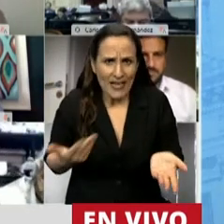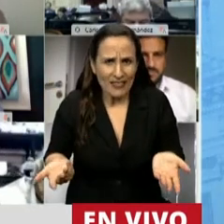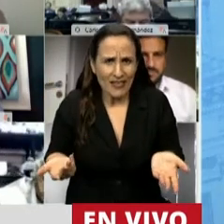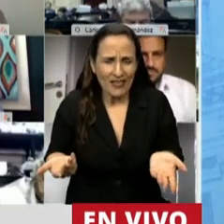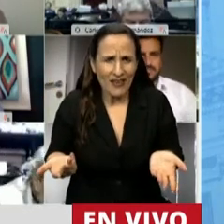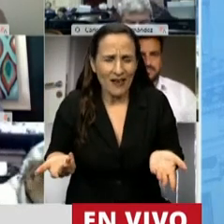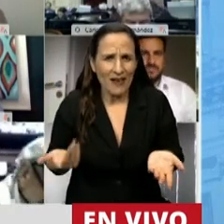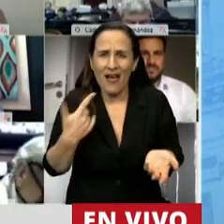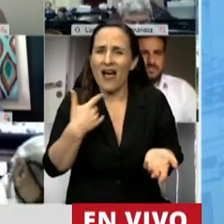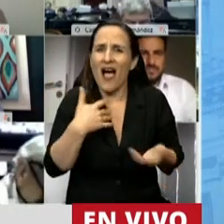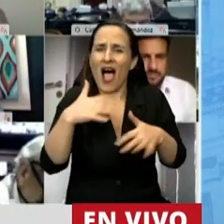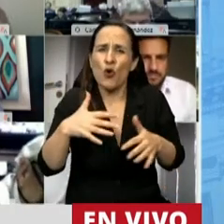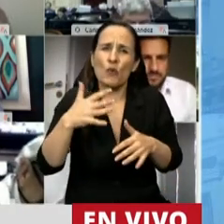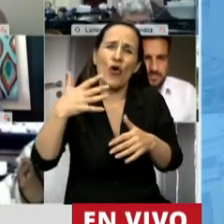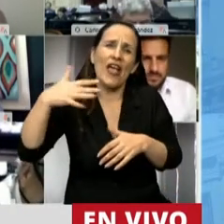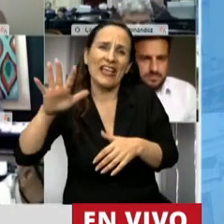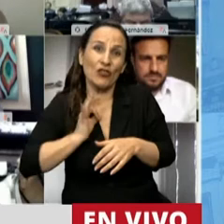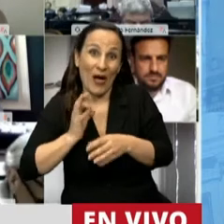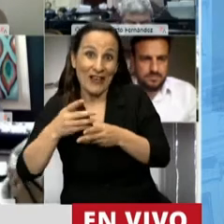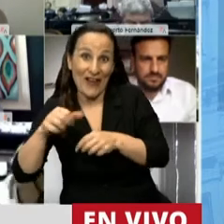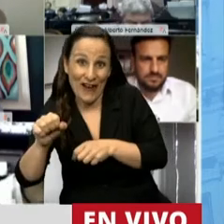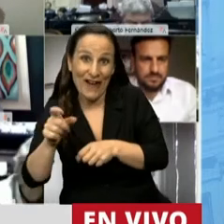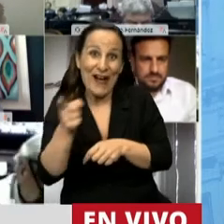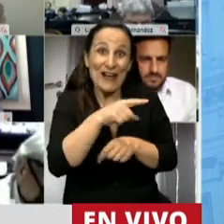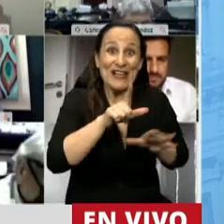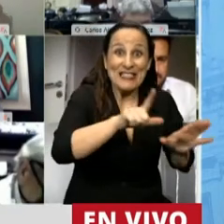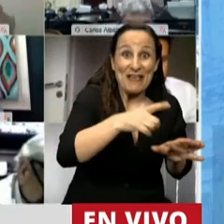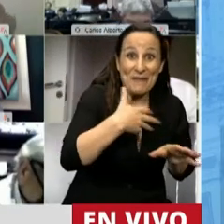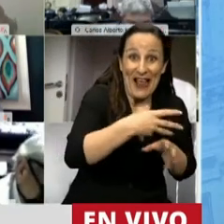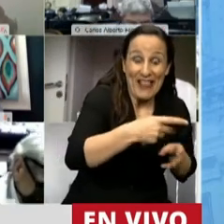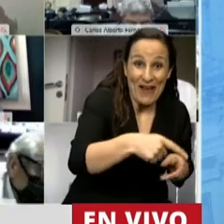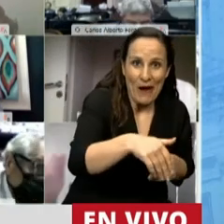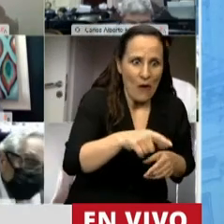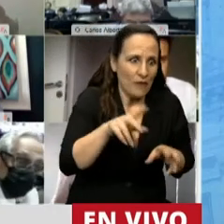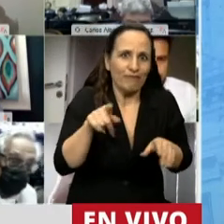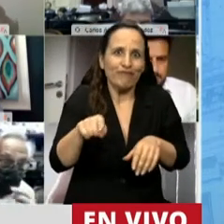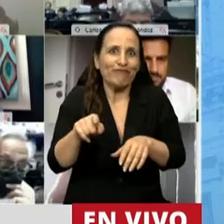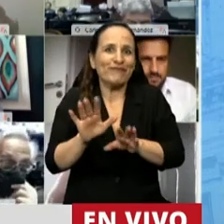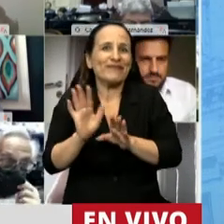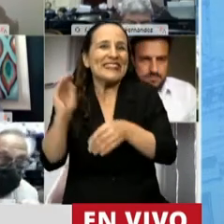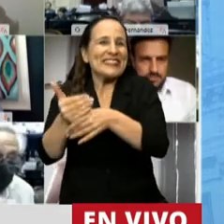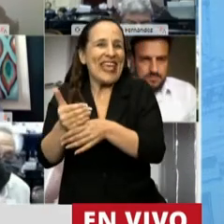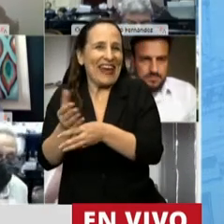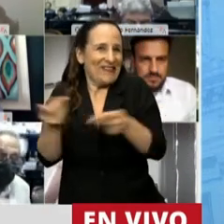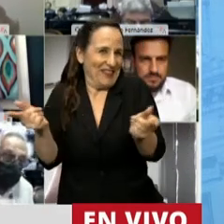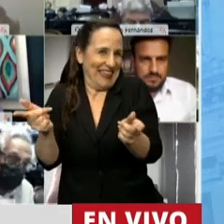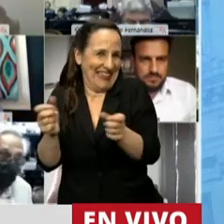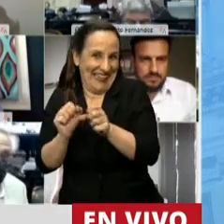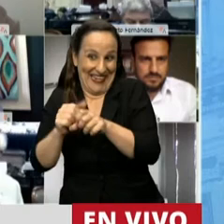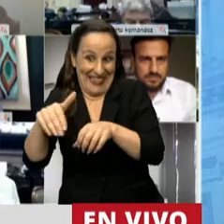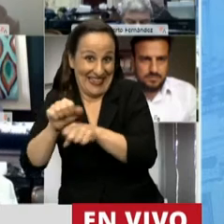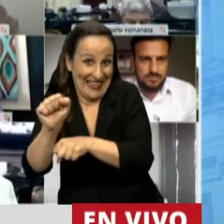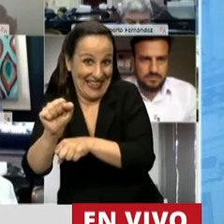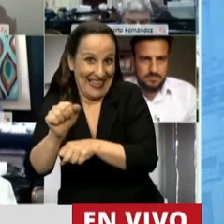chicos de quinto año o de séptimo grado tengan que cerrar ese ciclo que es tan importante para ellos a través